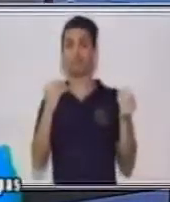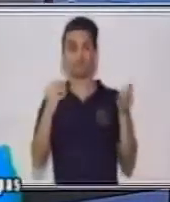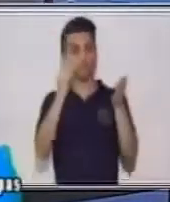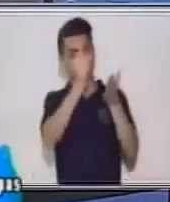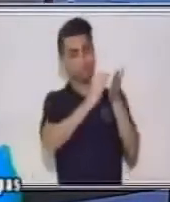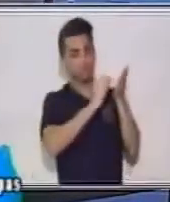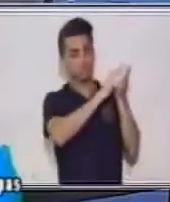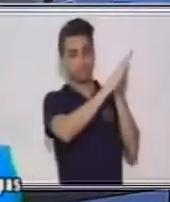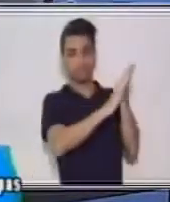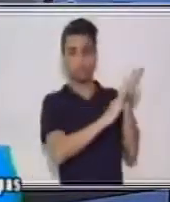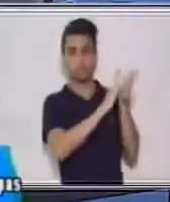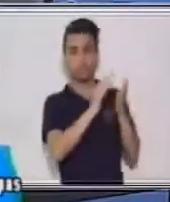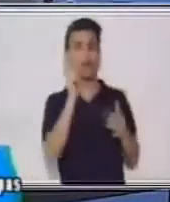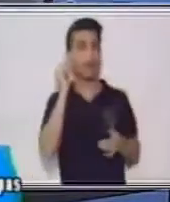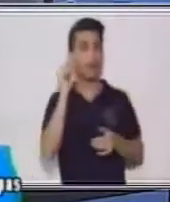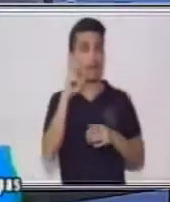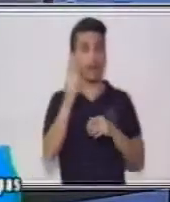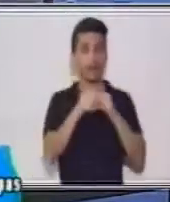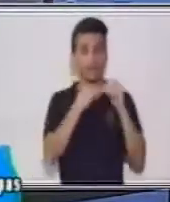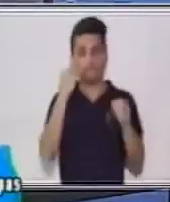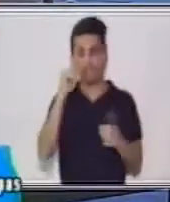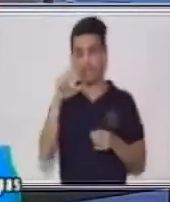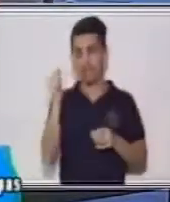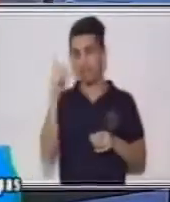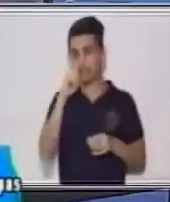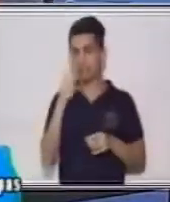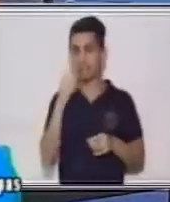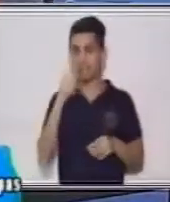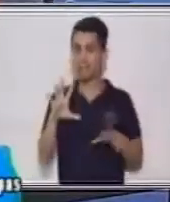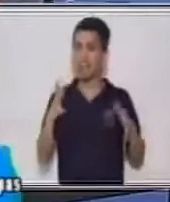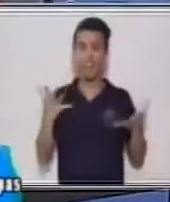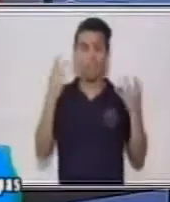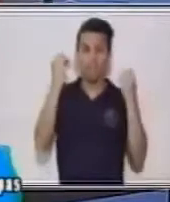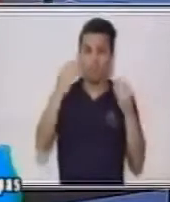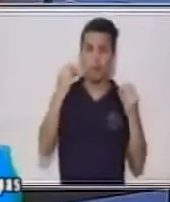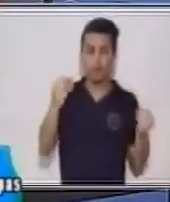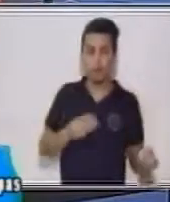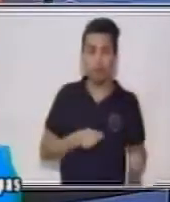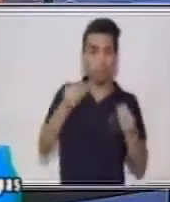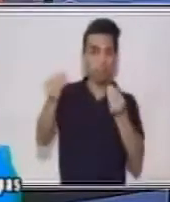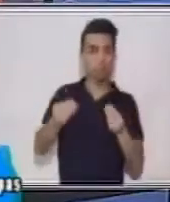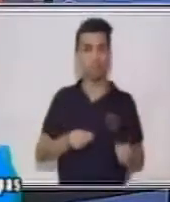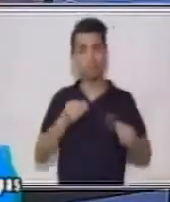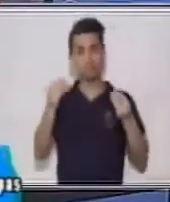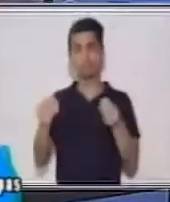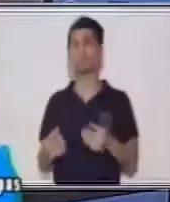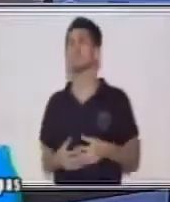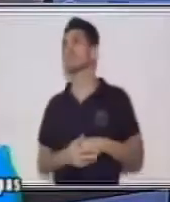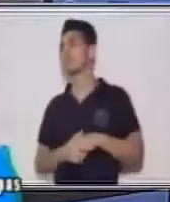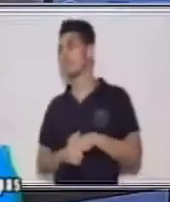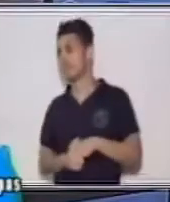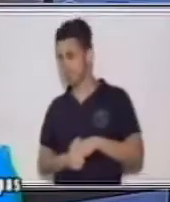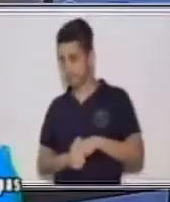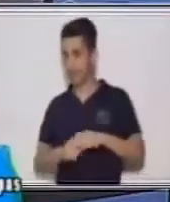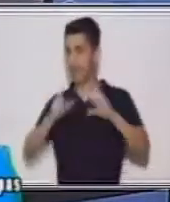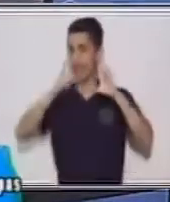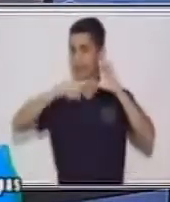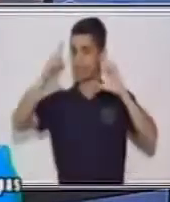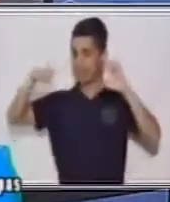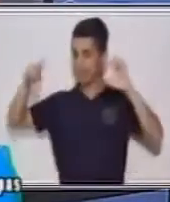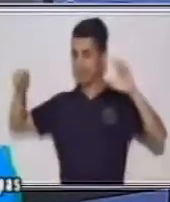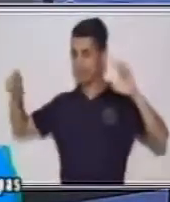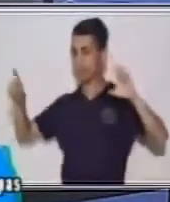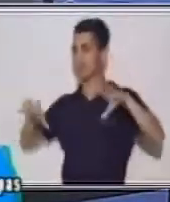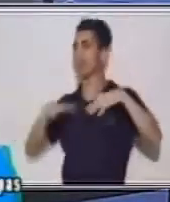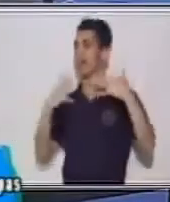visto? ¿Sí? Muy bien. ¿Qué tipo de información te están dando por medio de una gráfica? ¿Una estadística de